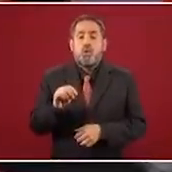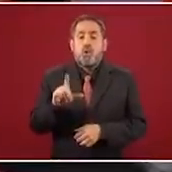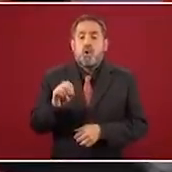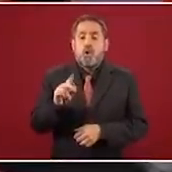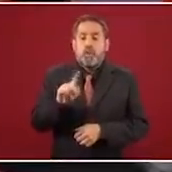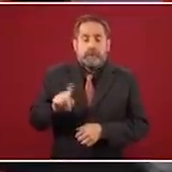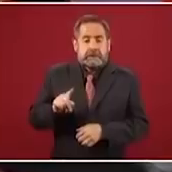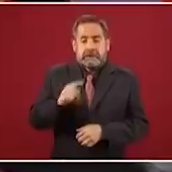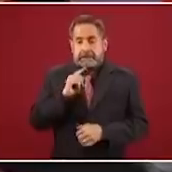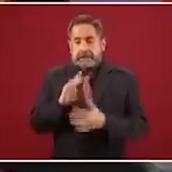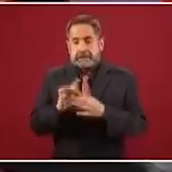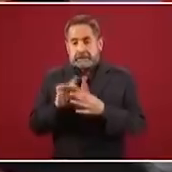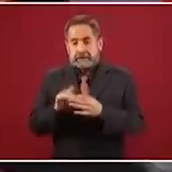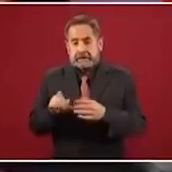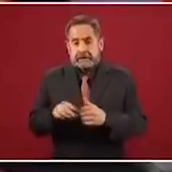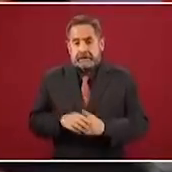sobre